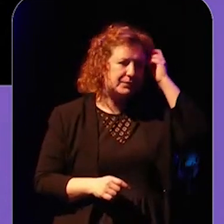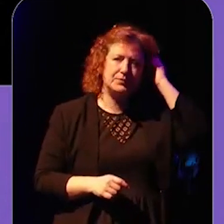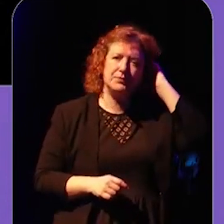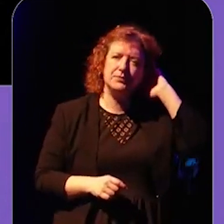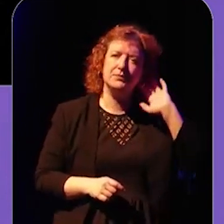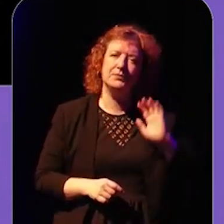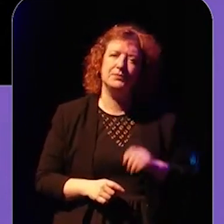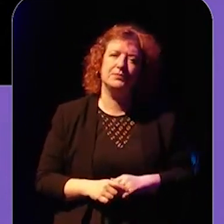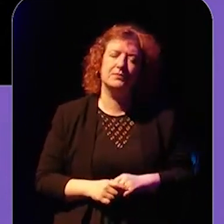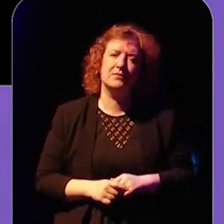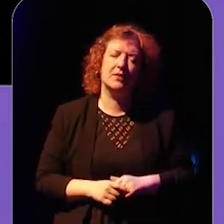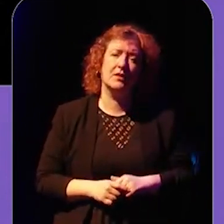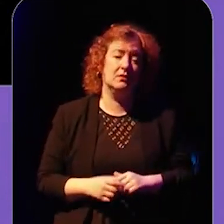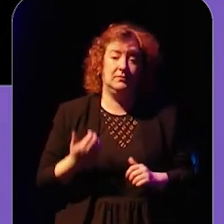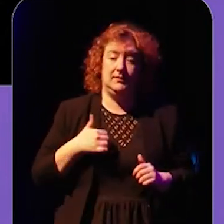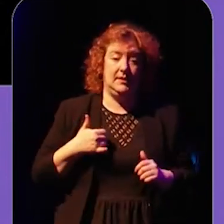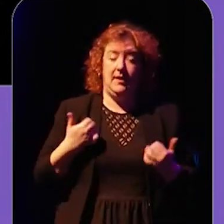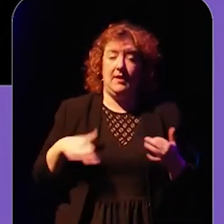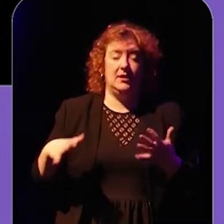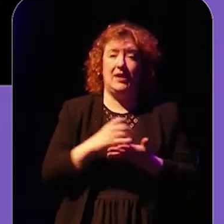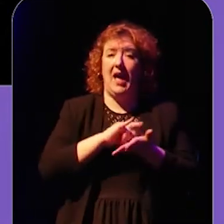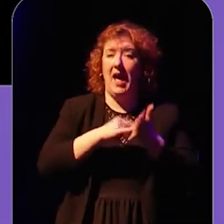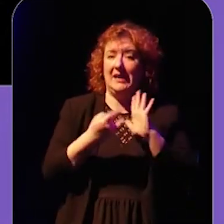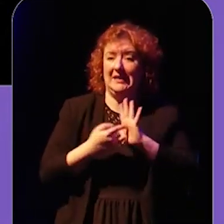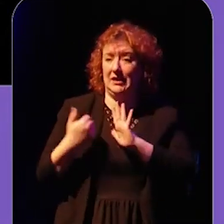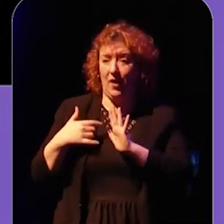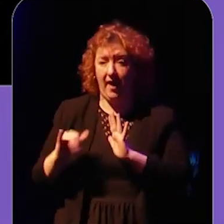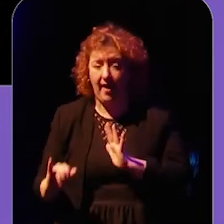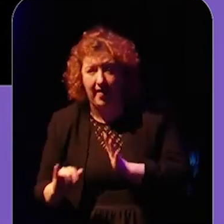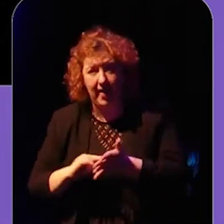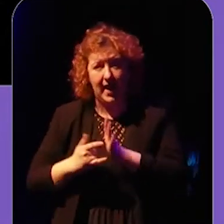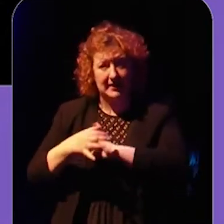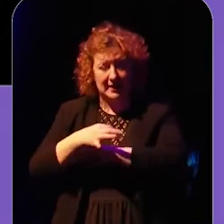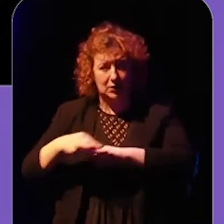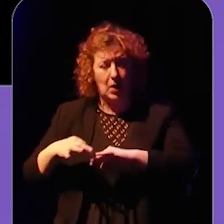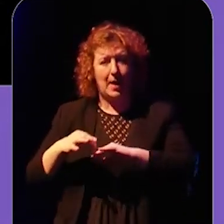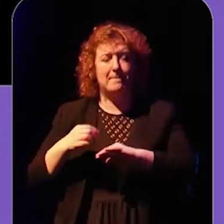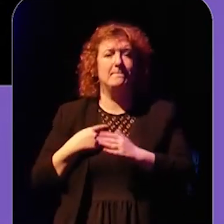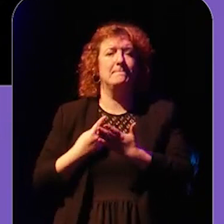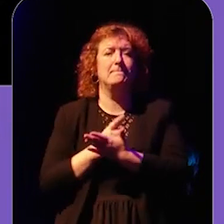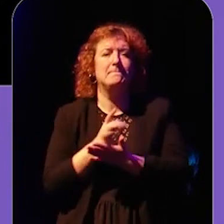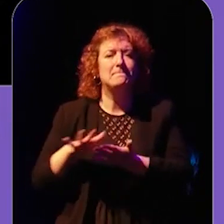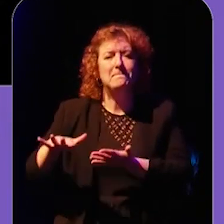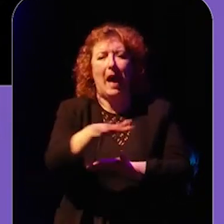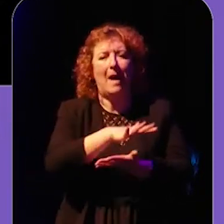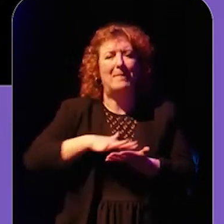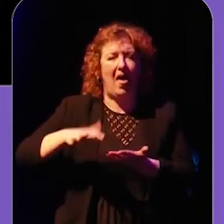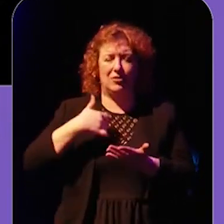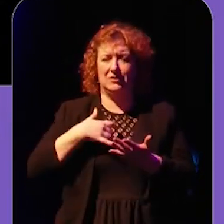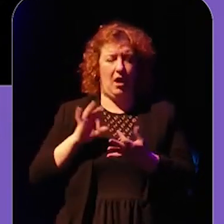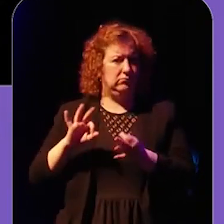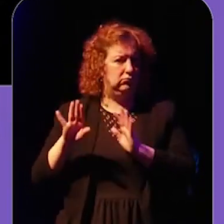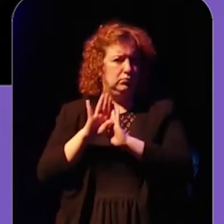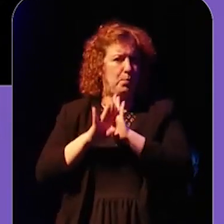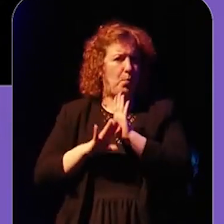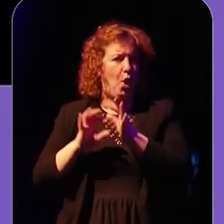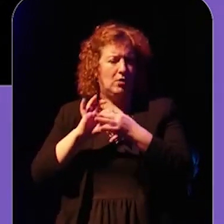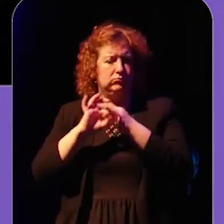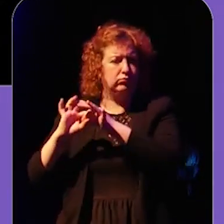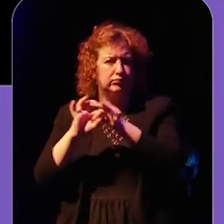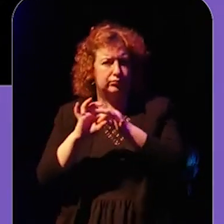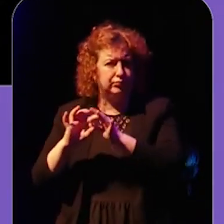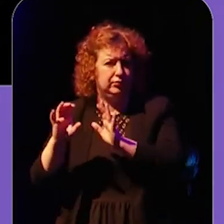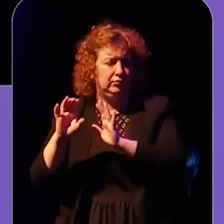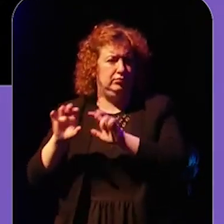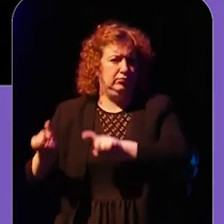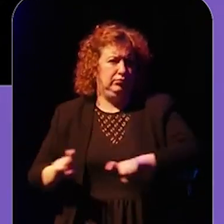Bueno, llegaba un punto que ya teníamos toda la arquitectura y el mapeado completamente programado. Además, tiene sentido porque la